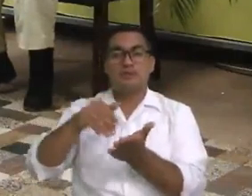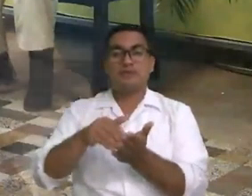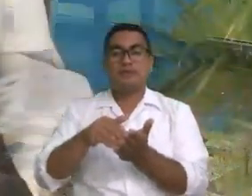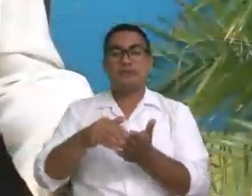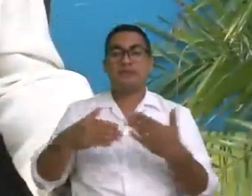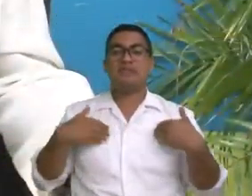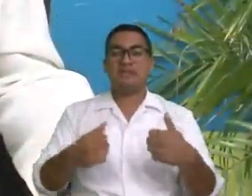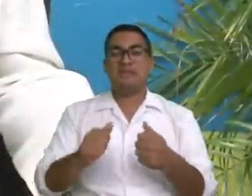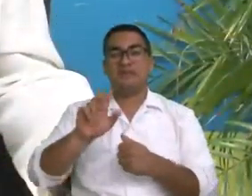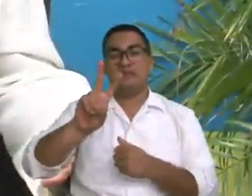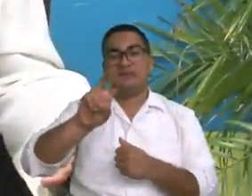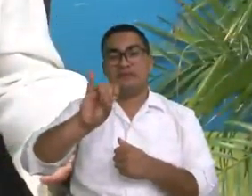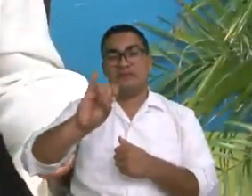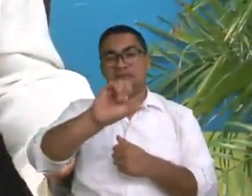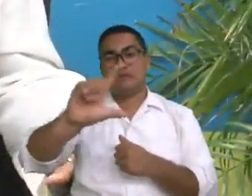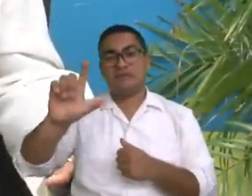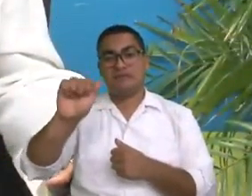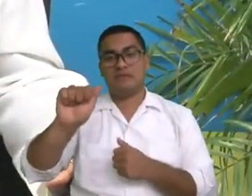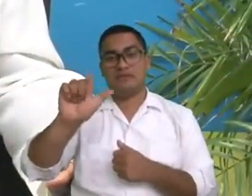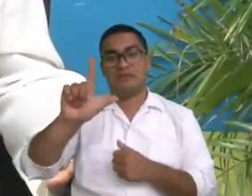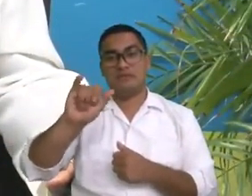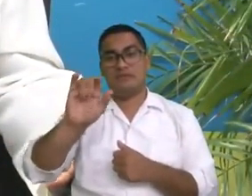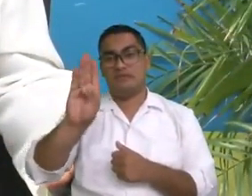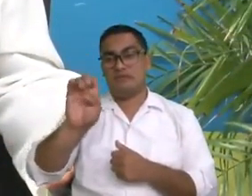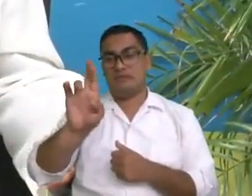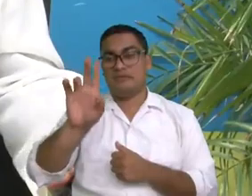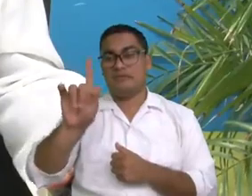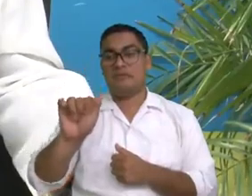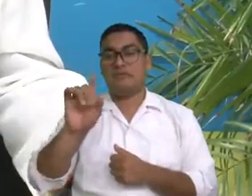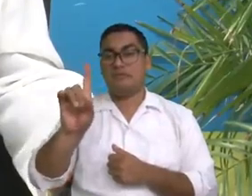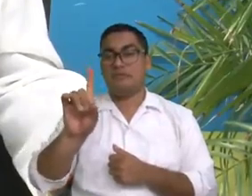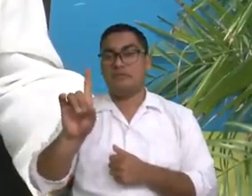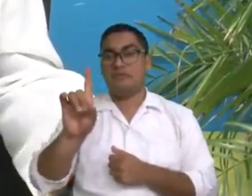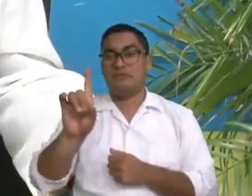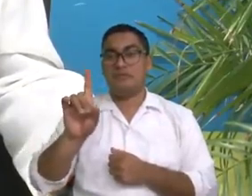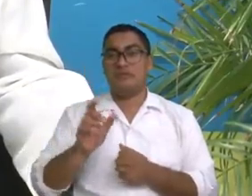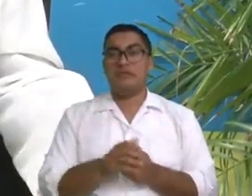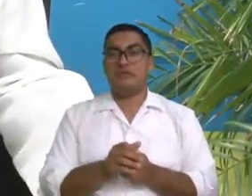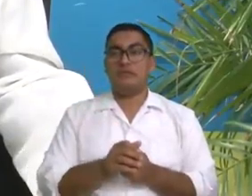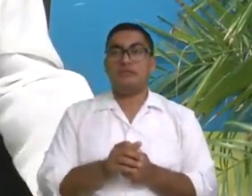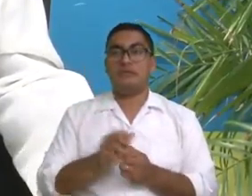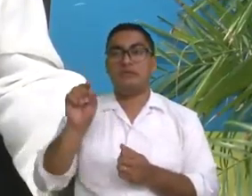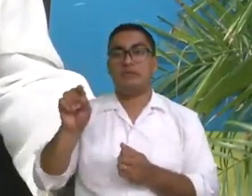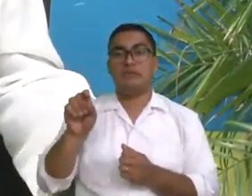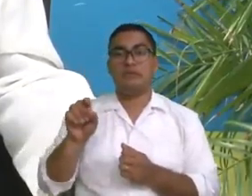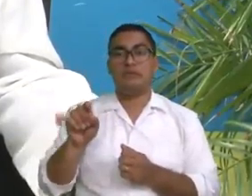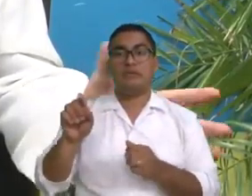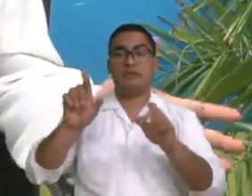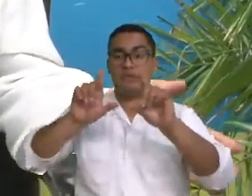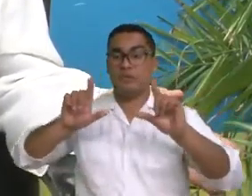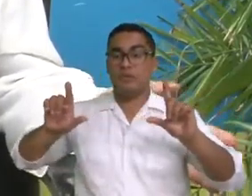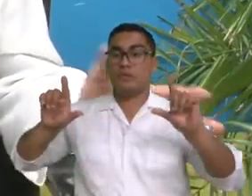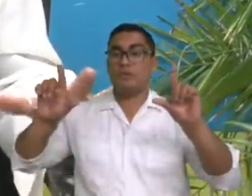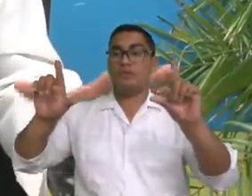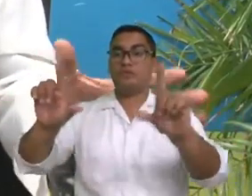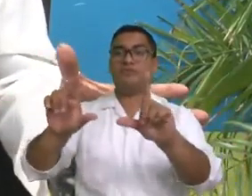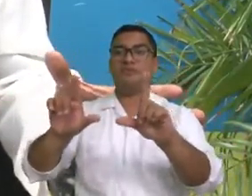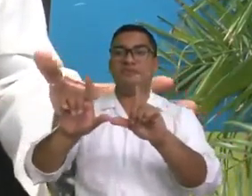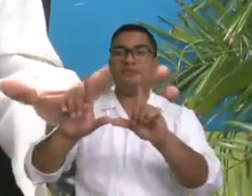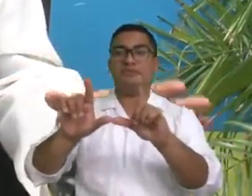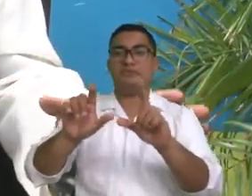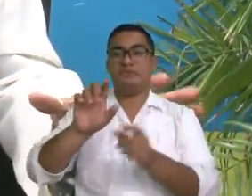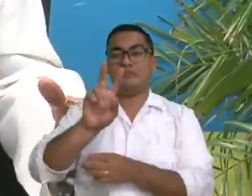el Iraní, ¿verdad? Sí. Es parte de Vía Libertad. Policlínico Iraní, donde atiende especialidades. Uh-huh. Es decir, Vía Libertad atiende